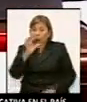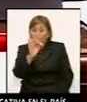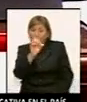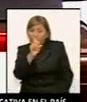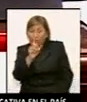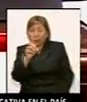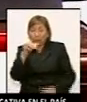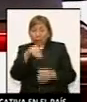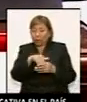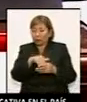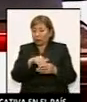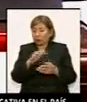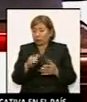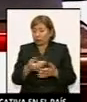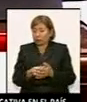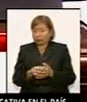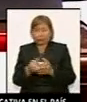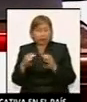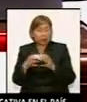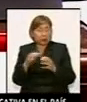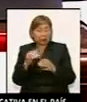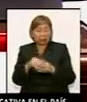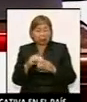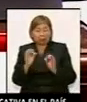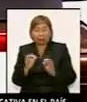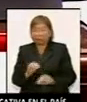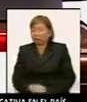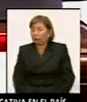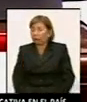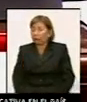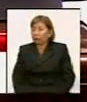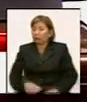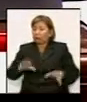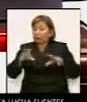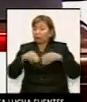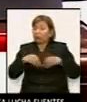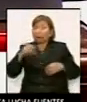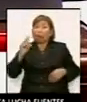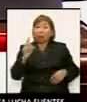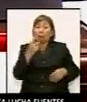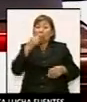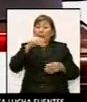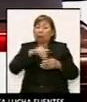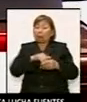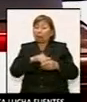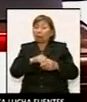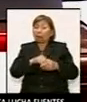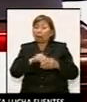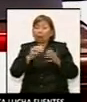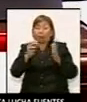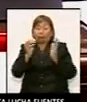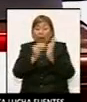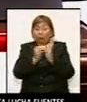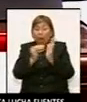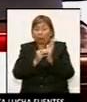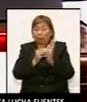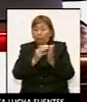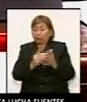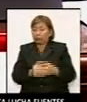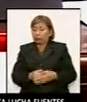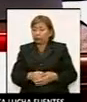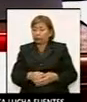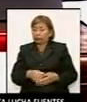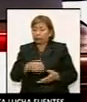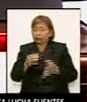81 votos a favor, 0 en contra, 7 abstenciones. Ha sido aprobado en primera votación el texto sustitutorio de la